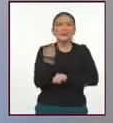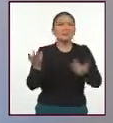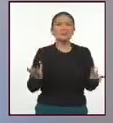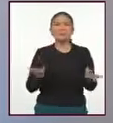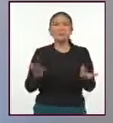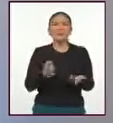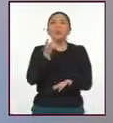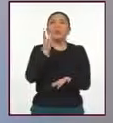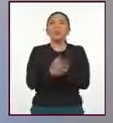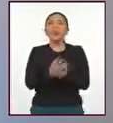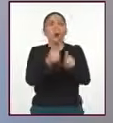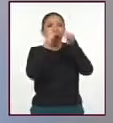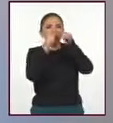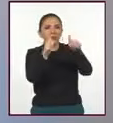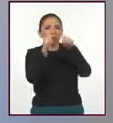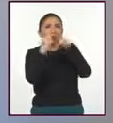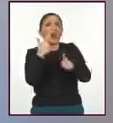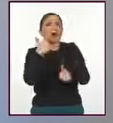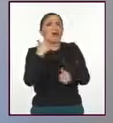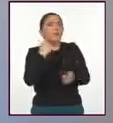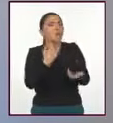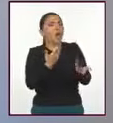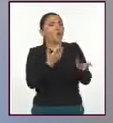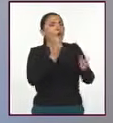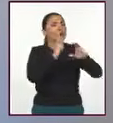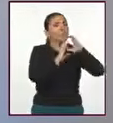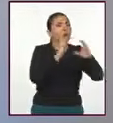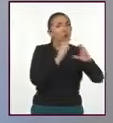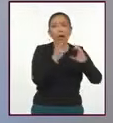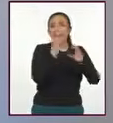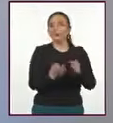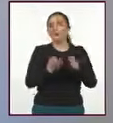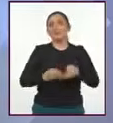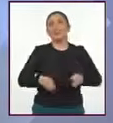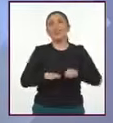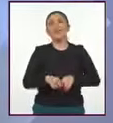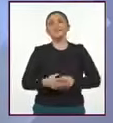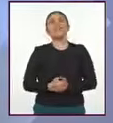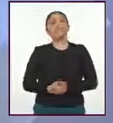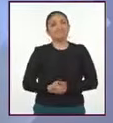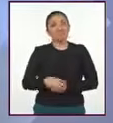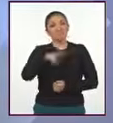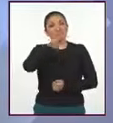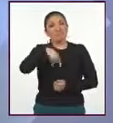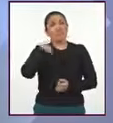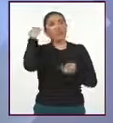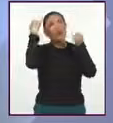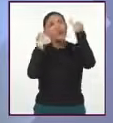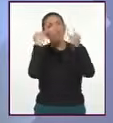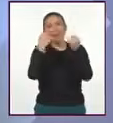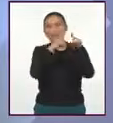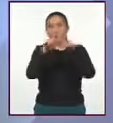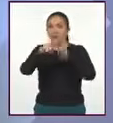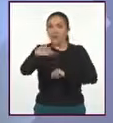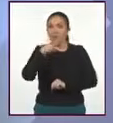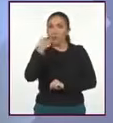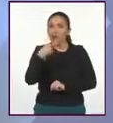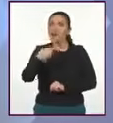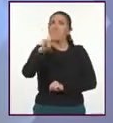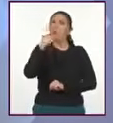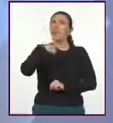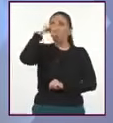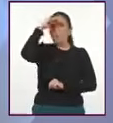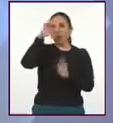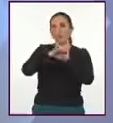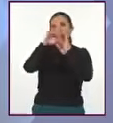uno tenga esta empatía con los demás ya es un gran paso. Me vienen muchas ideas al respecto de lo que menciona, pero pensaba en la terapia